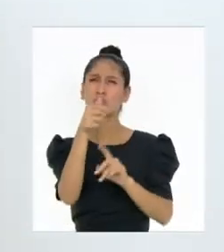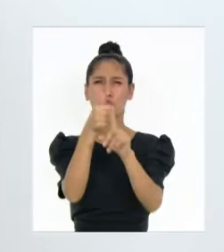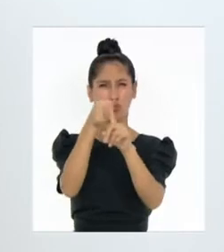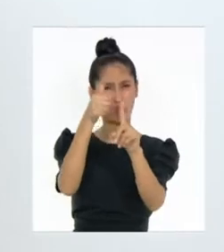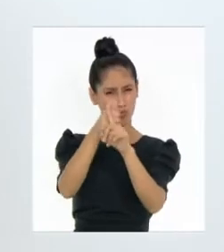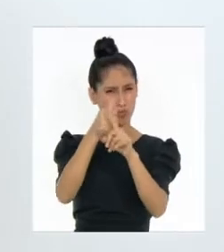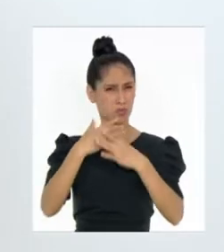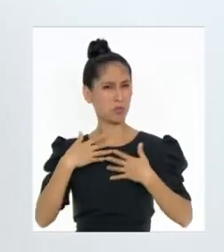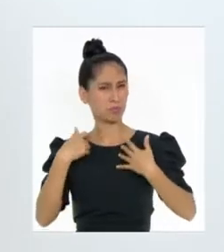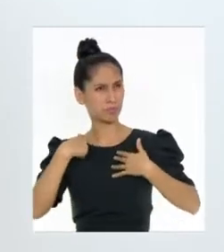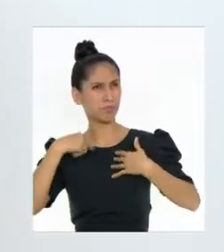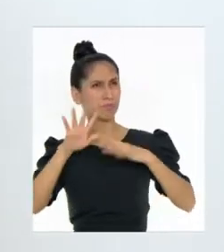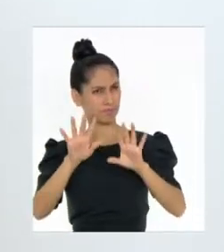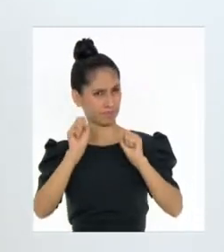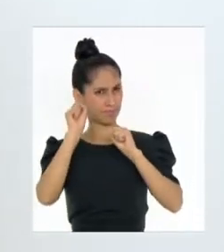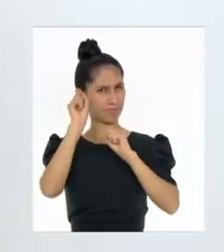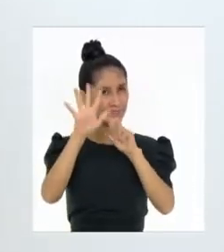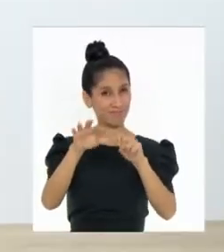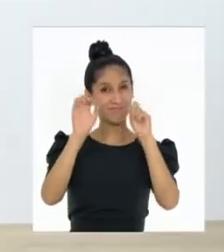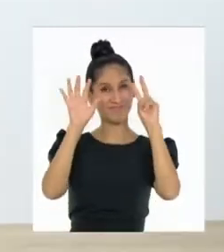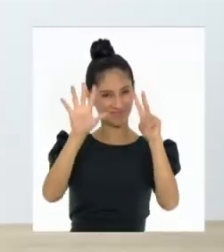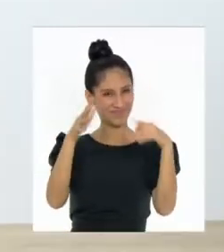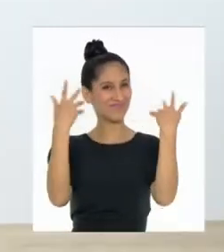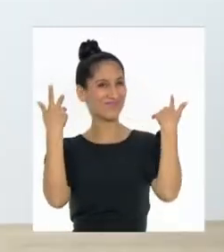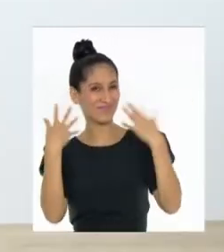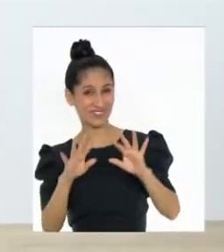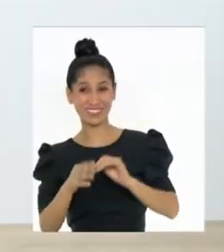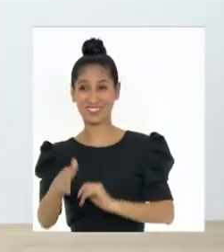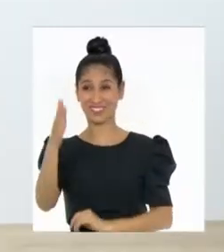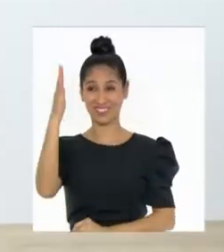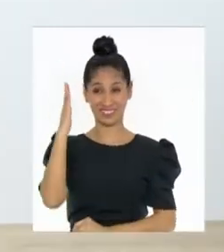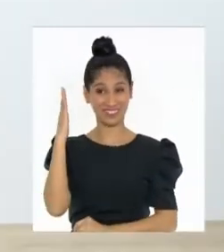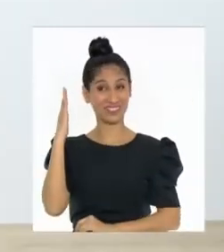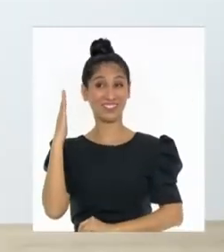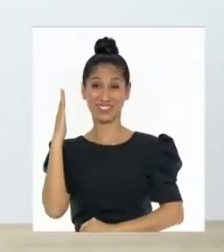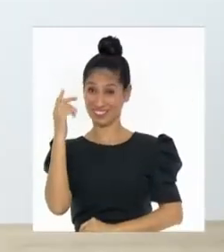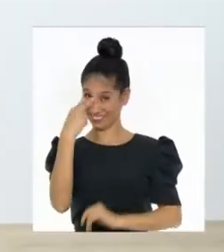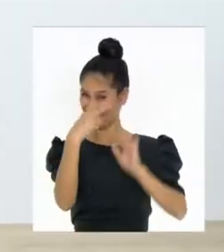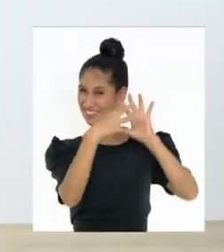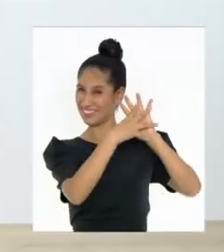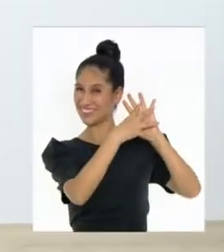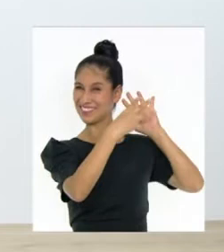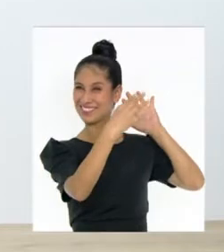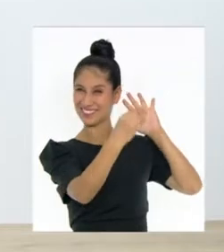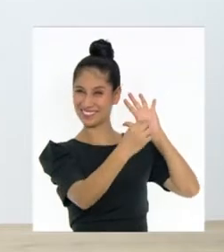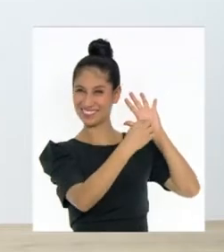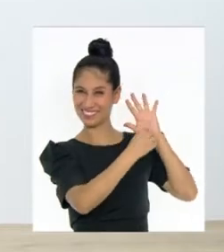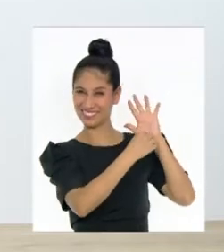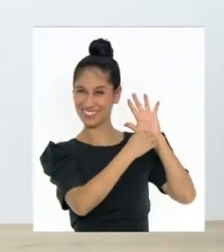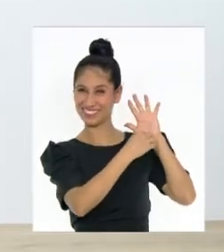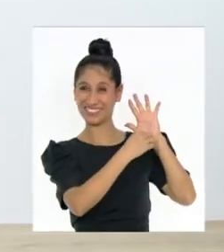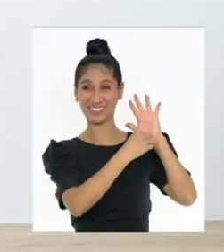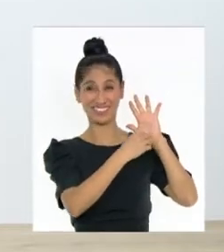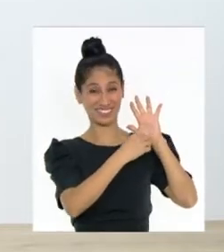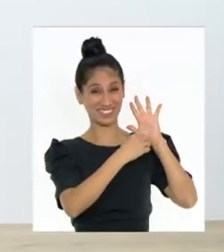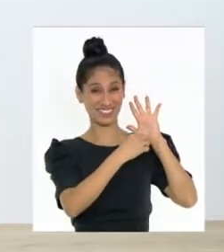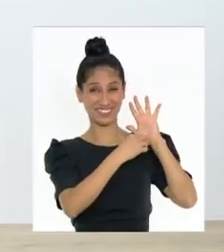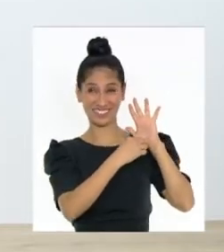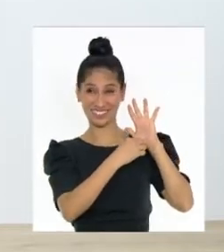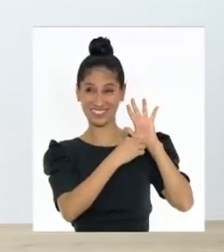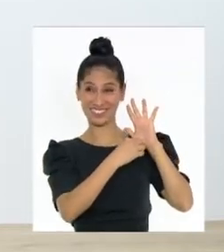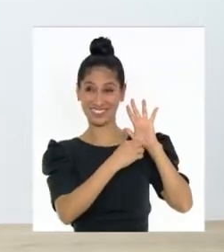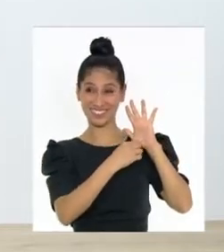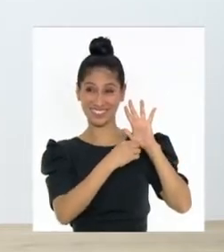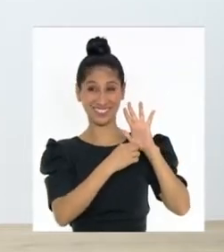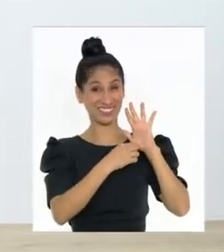Vamos. 5, 6, 7, va. Y 1, 2, 3, 4, 5, 6, 7,